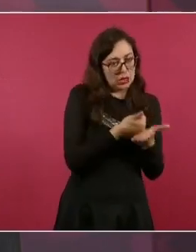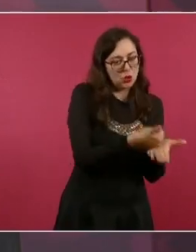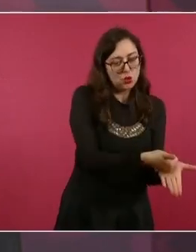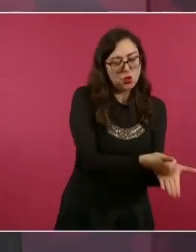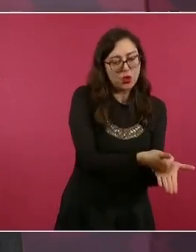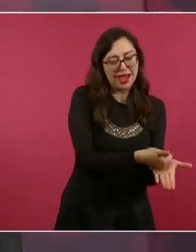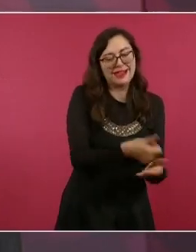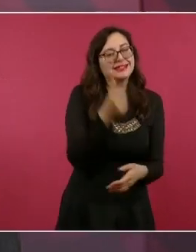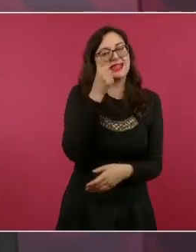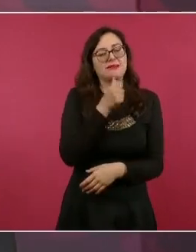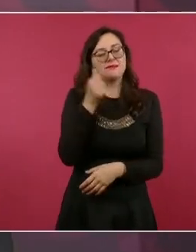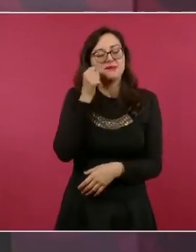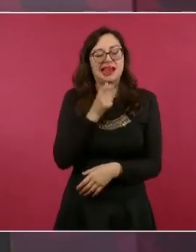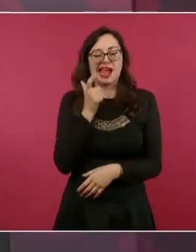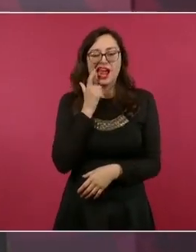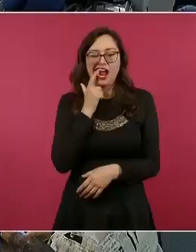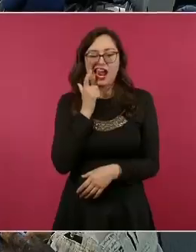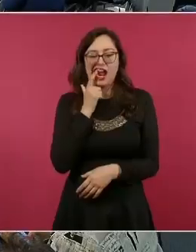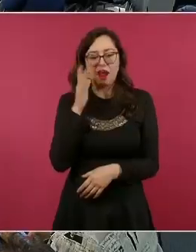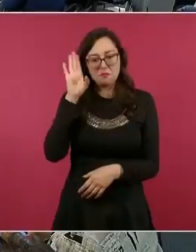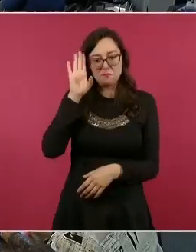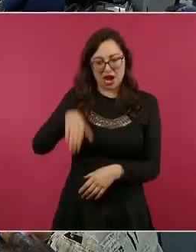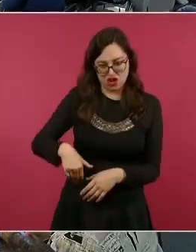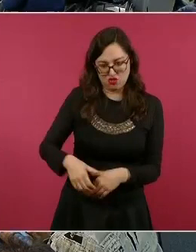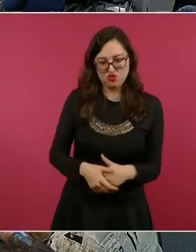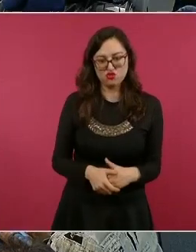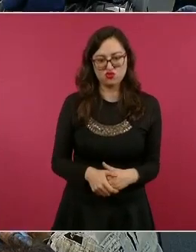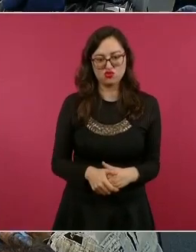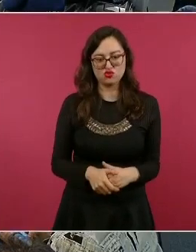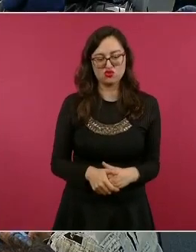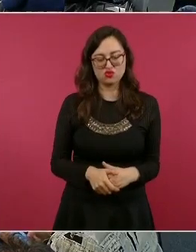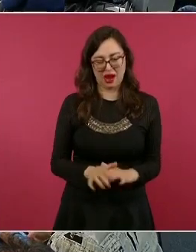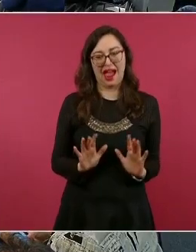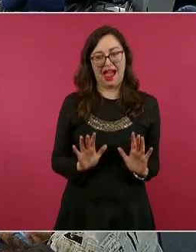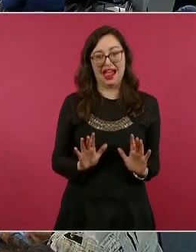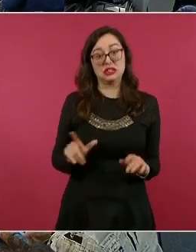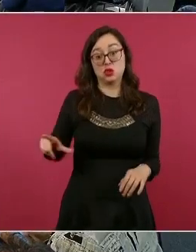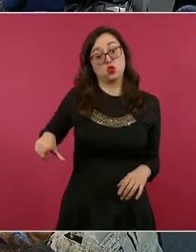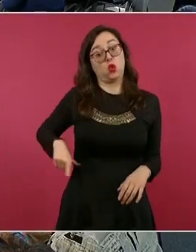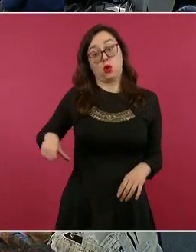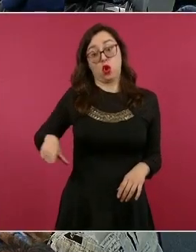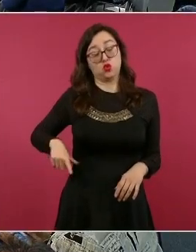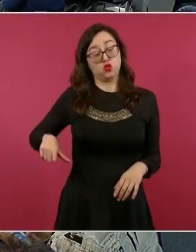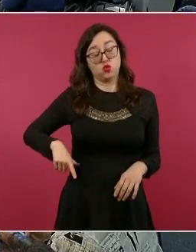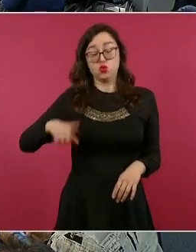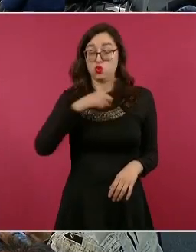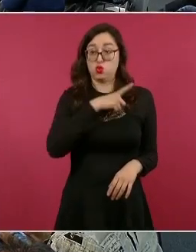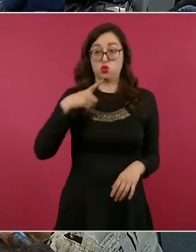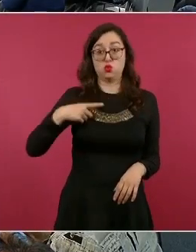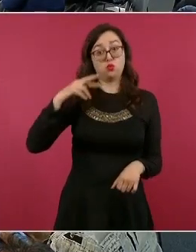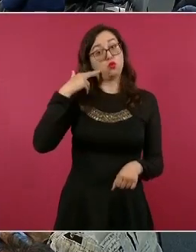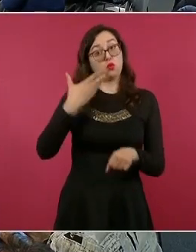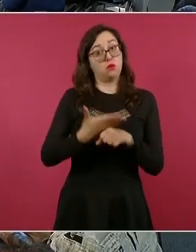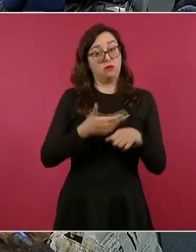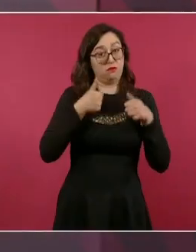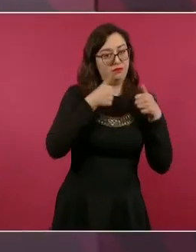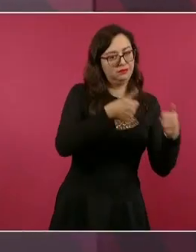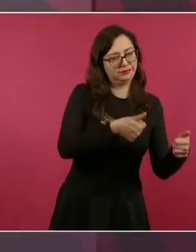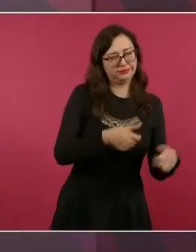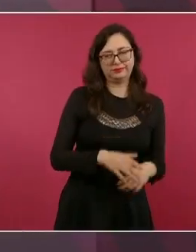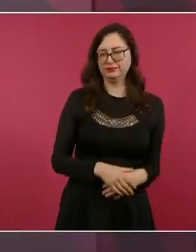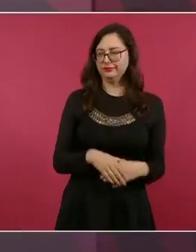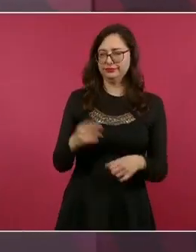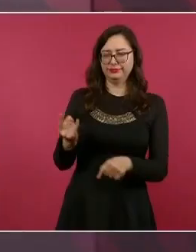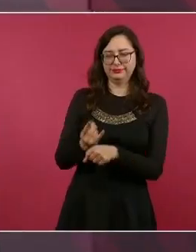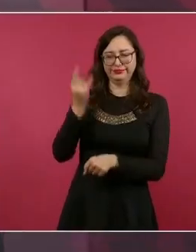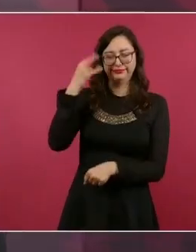siempre. En eso sí utilizan al Estado, porque es mucha la hipocresía.